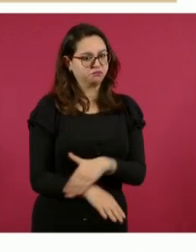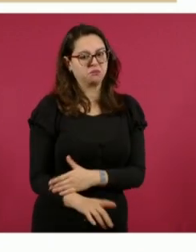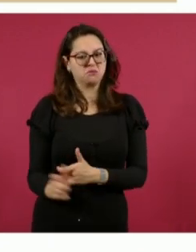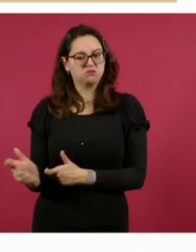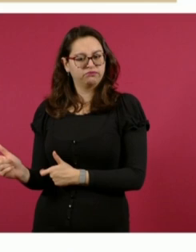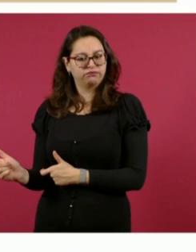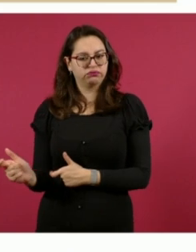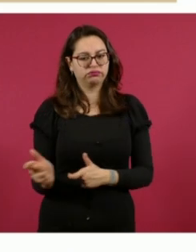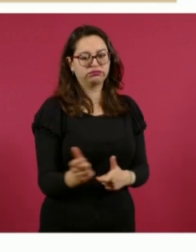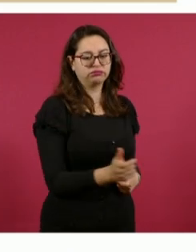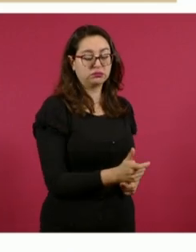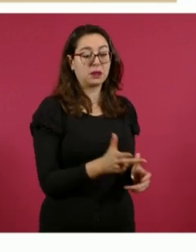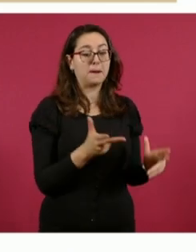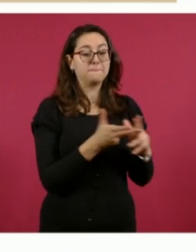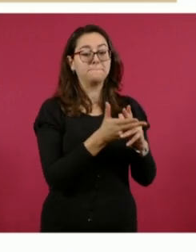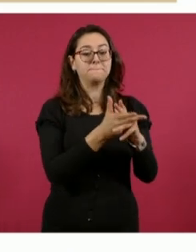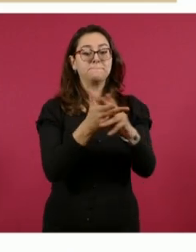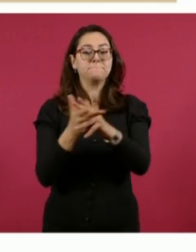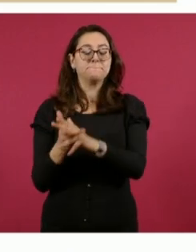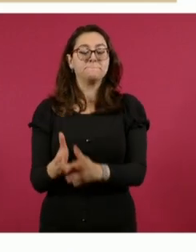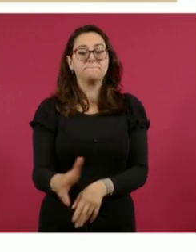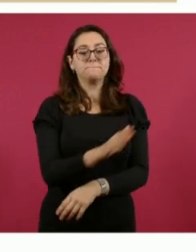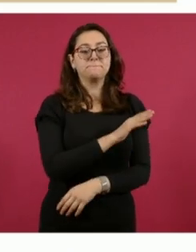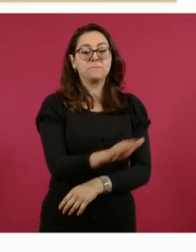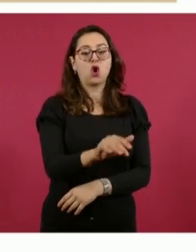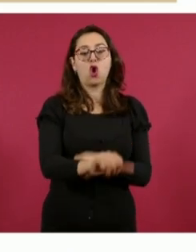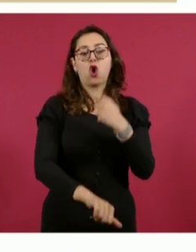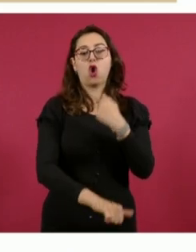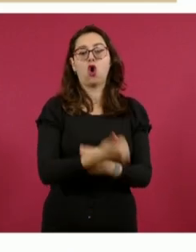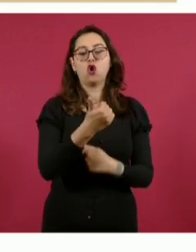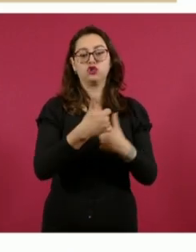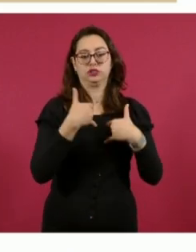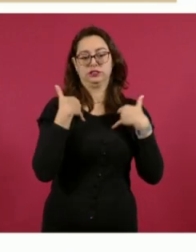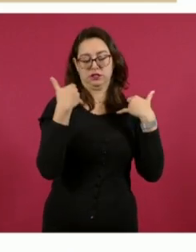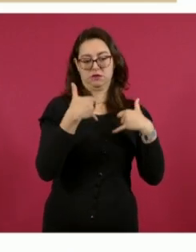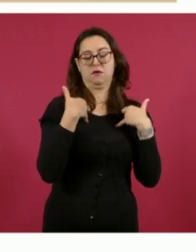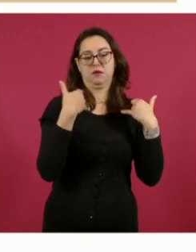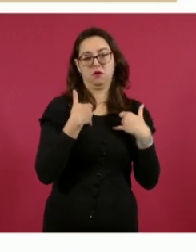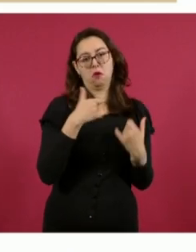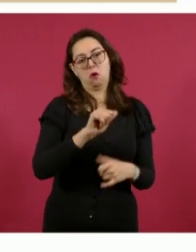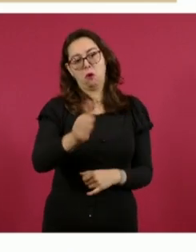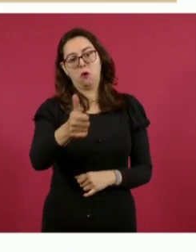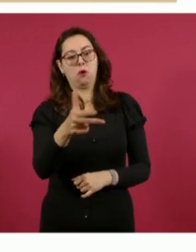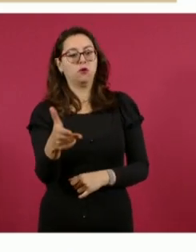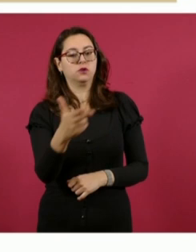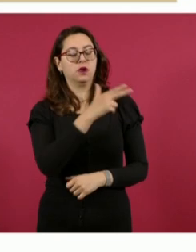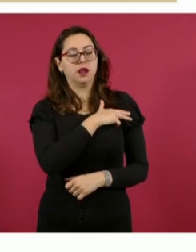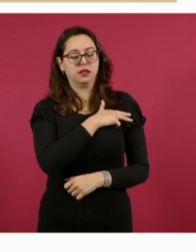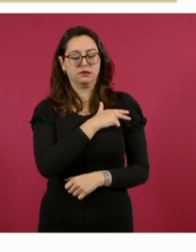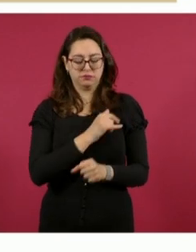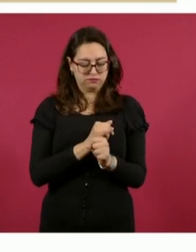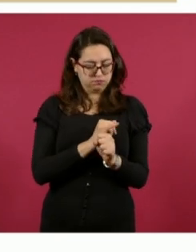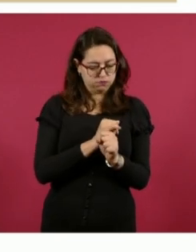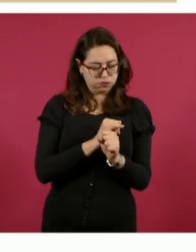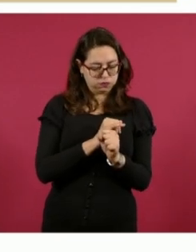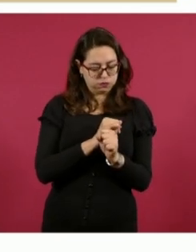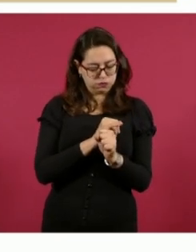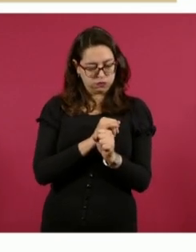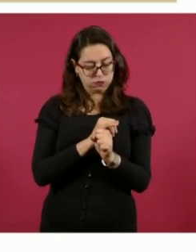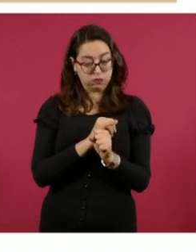muerte en esa ocasión de 11 jóvenes y lesionando a otras más. Una de las líneas de investigación